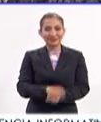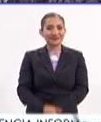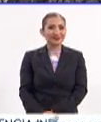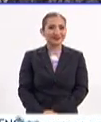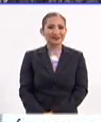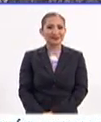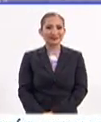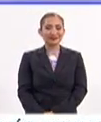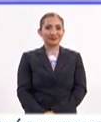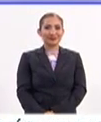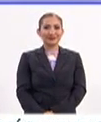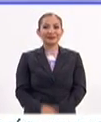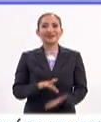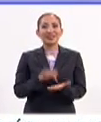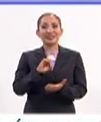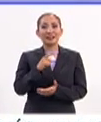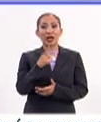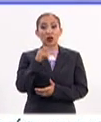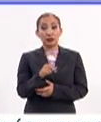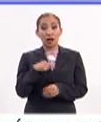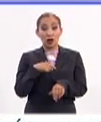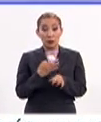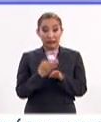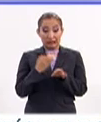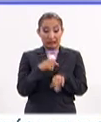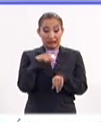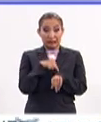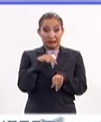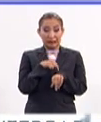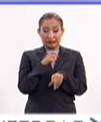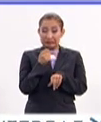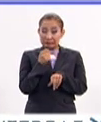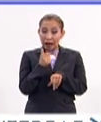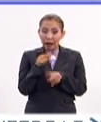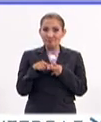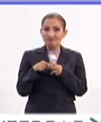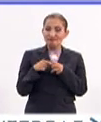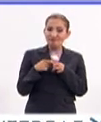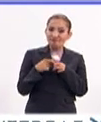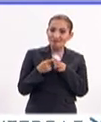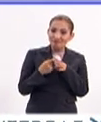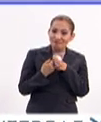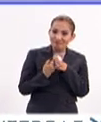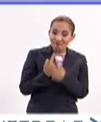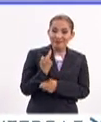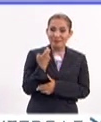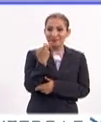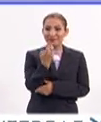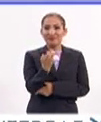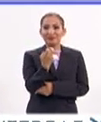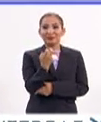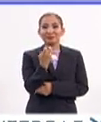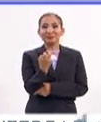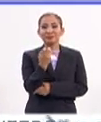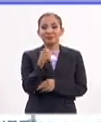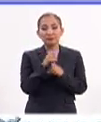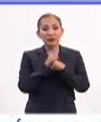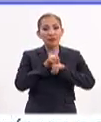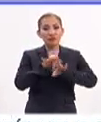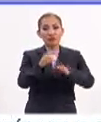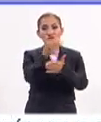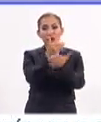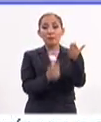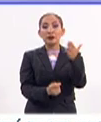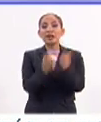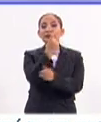semana. Gracias, Sharon. Y ahorita en estos minutos está prácticamente empezando pues precisamente el informe por